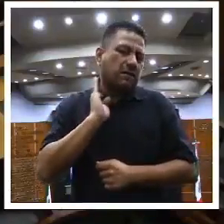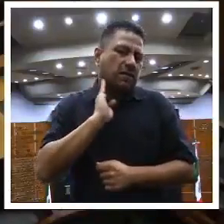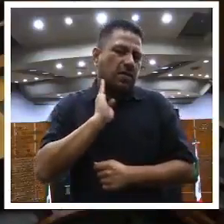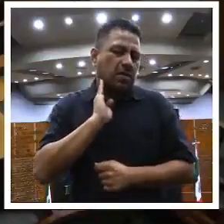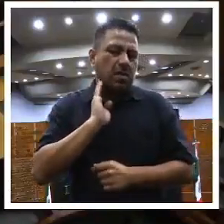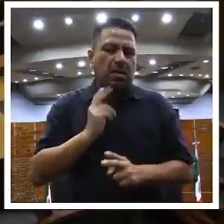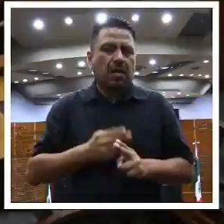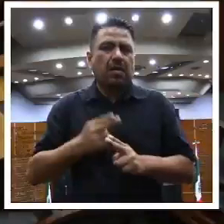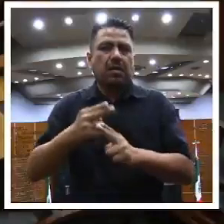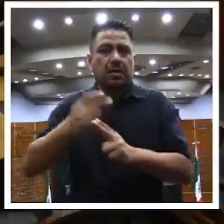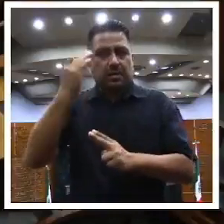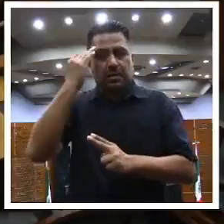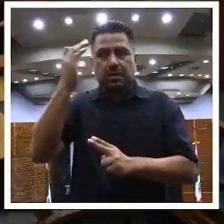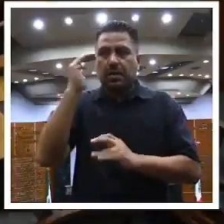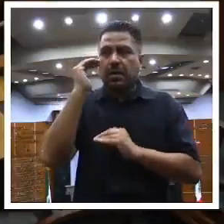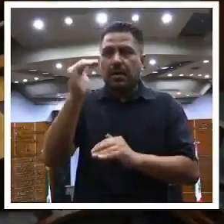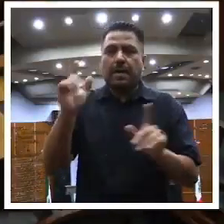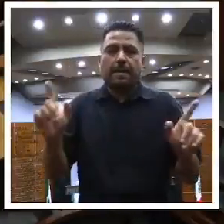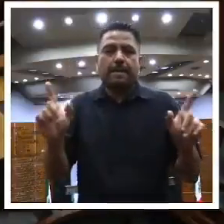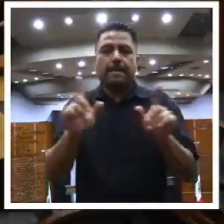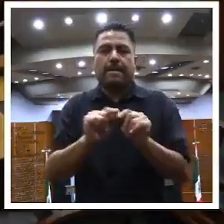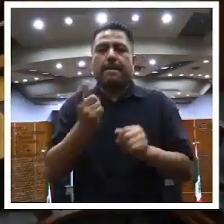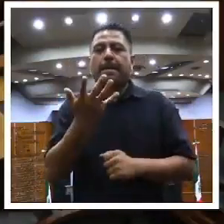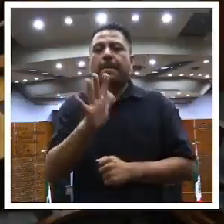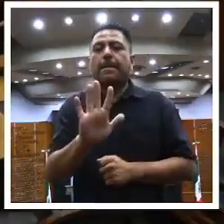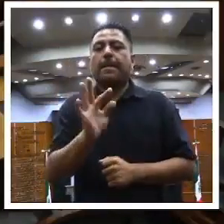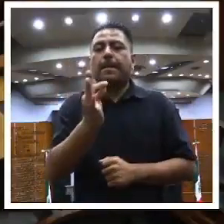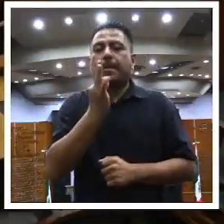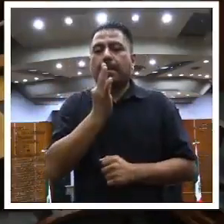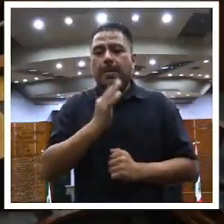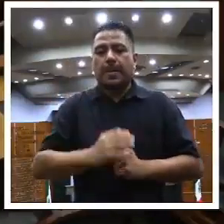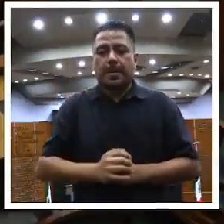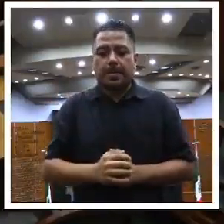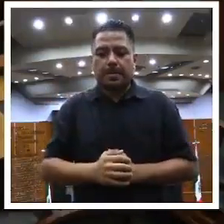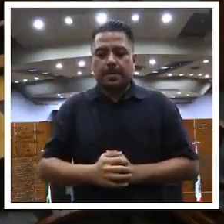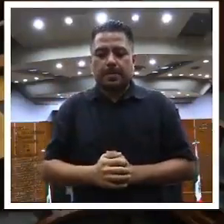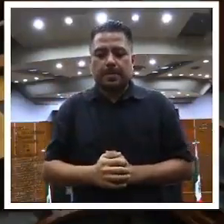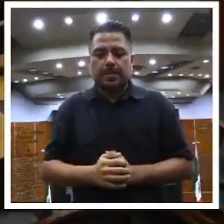Ocampo hasta por un tiempo de 10 minutos.